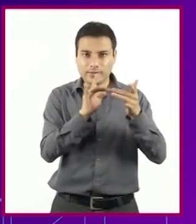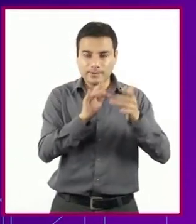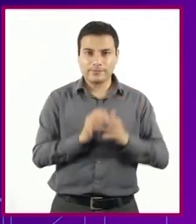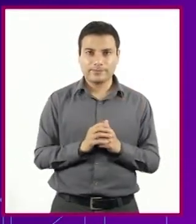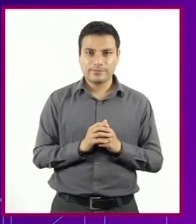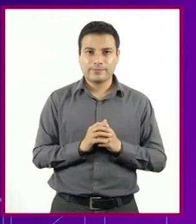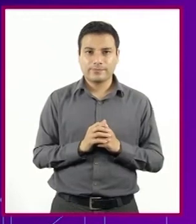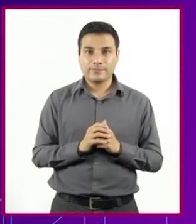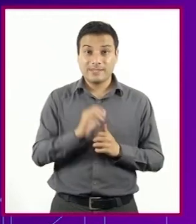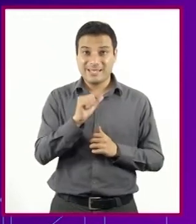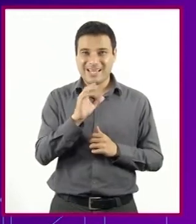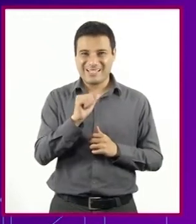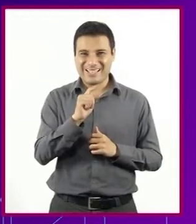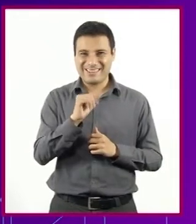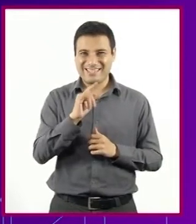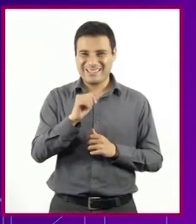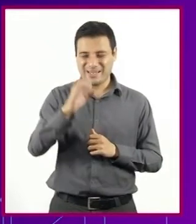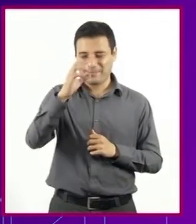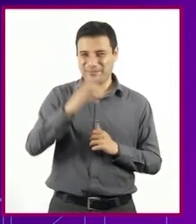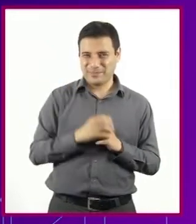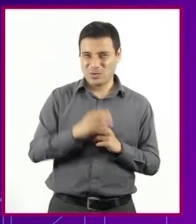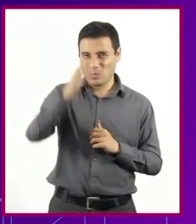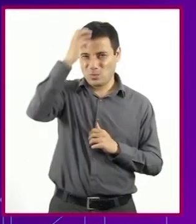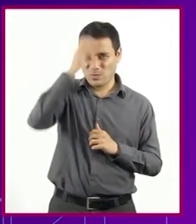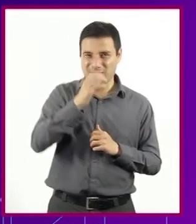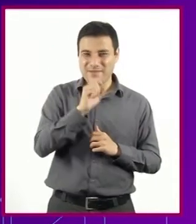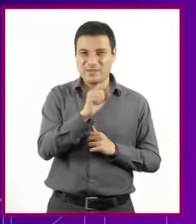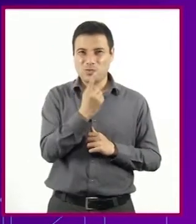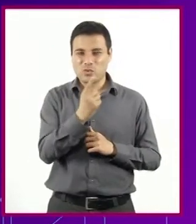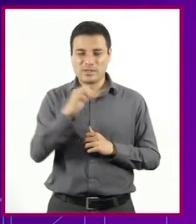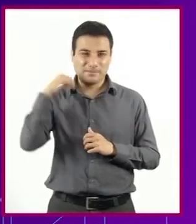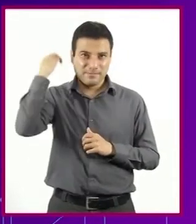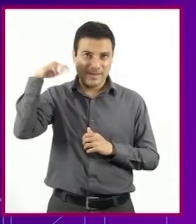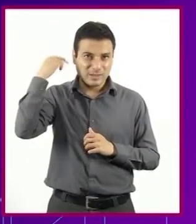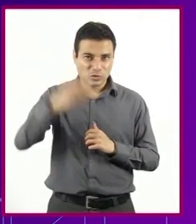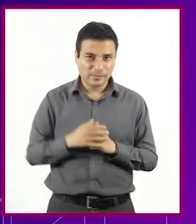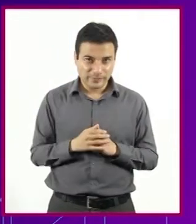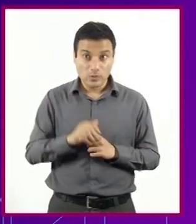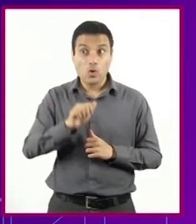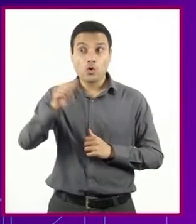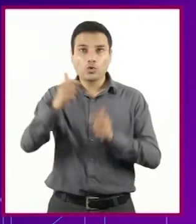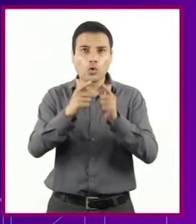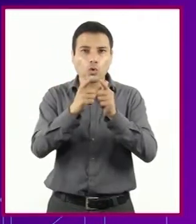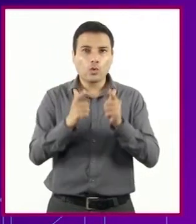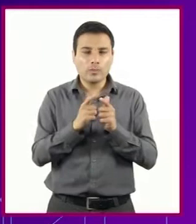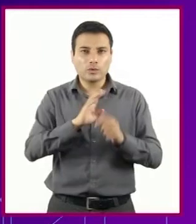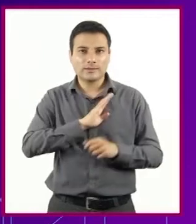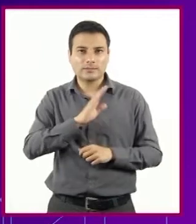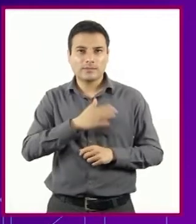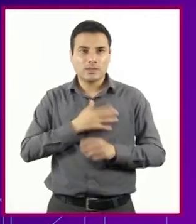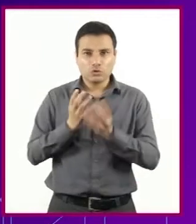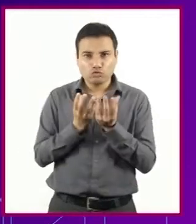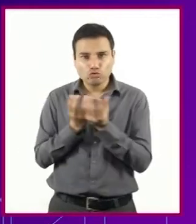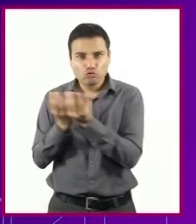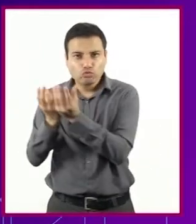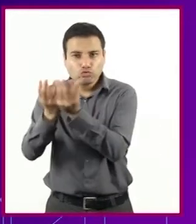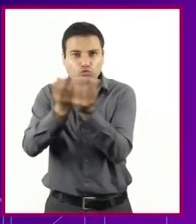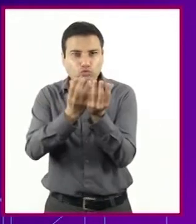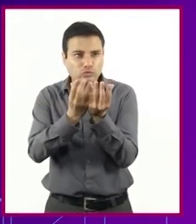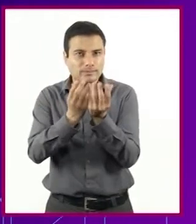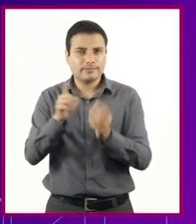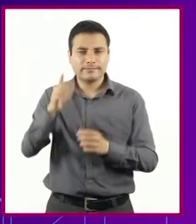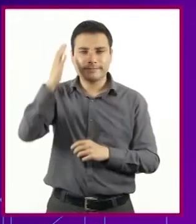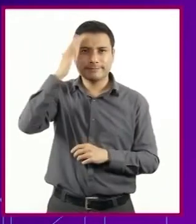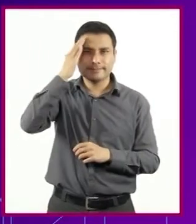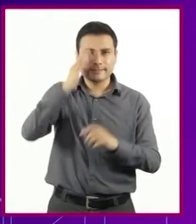En Acatita de Baján, Coahuila, el 21 de marzo, los insurgentes fueron emboscados y derrotados por los soldados realistas encabezados